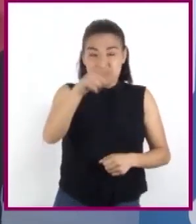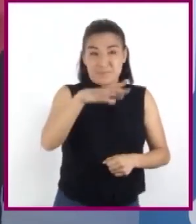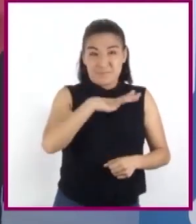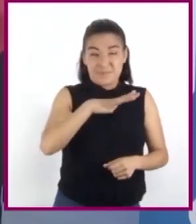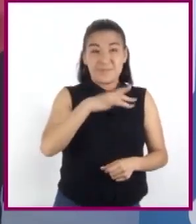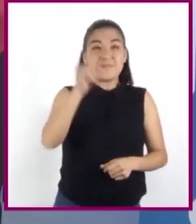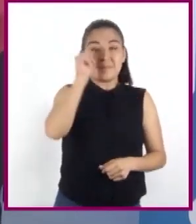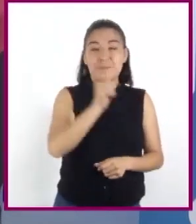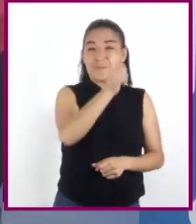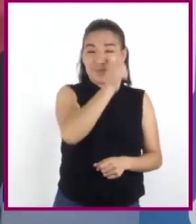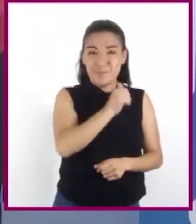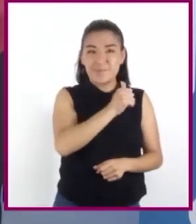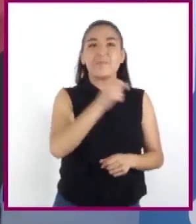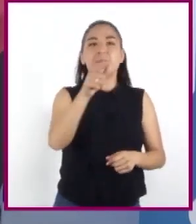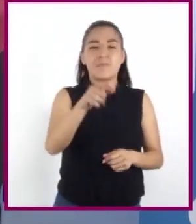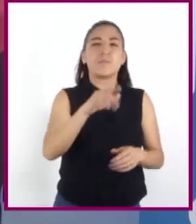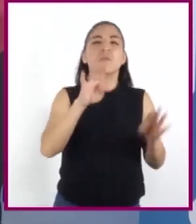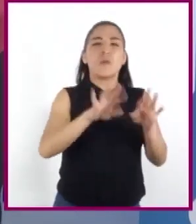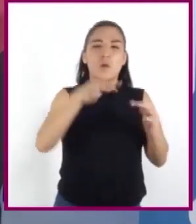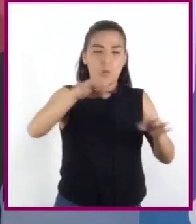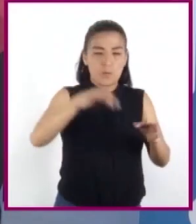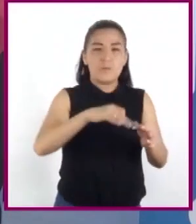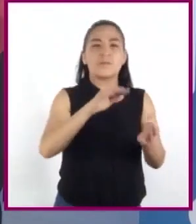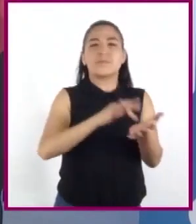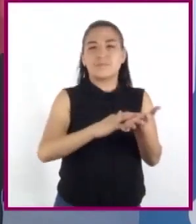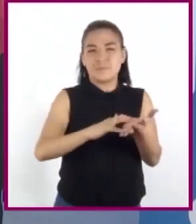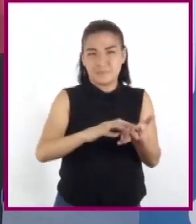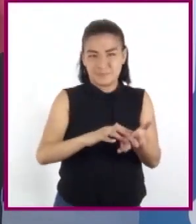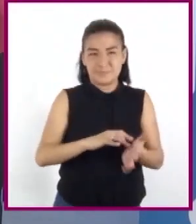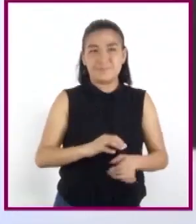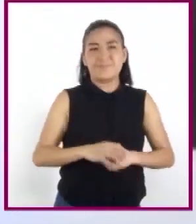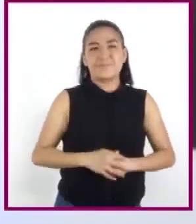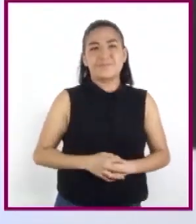discapacidad visual, preparen sus hojas Ledger, punzón y regleta.